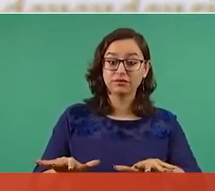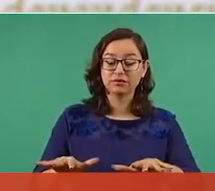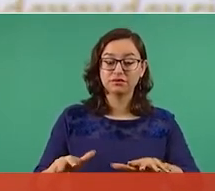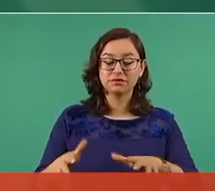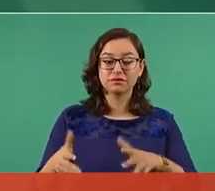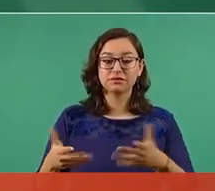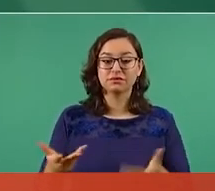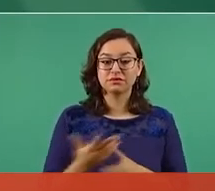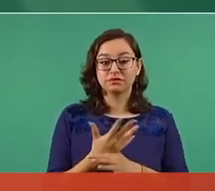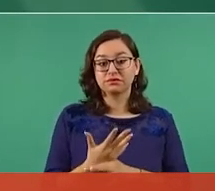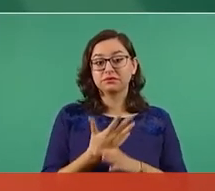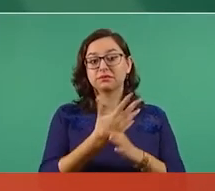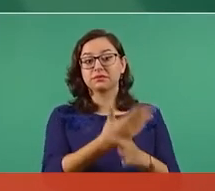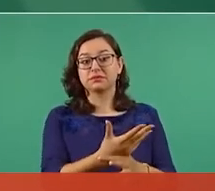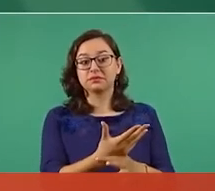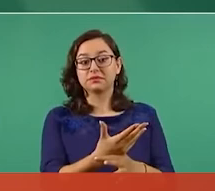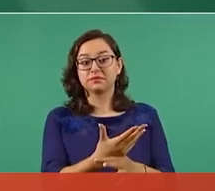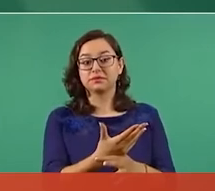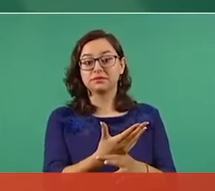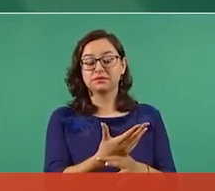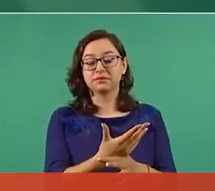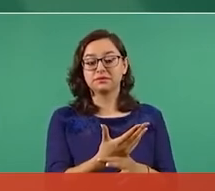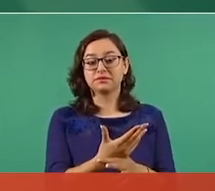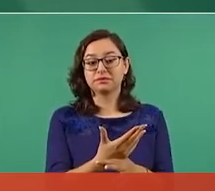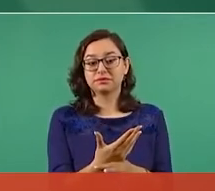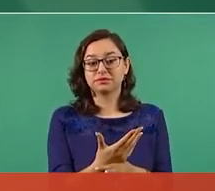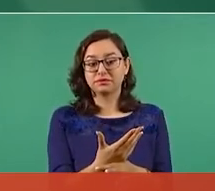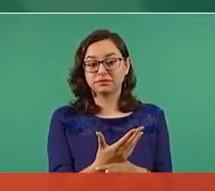se junta para